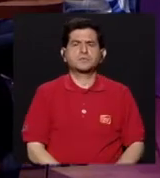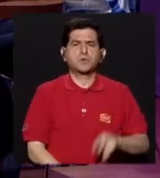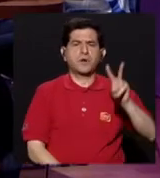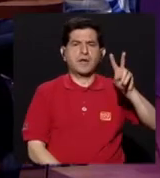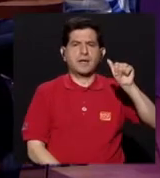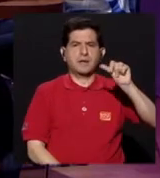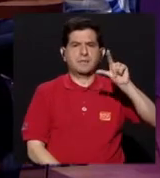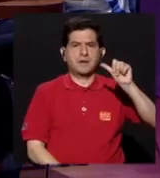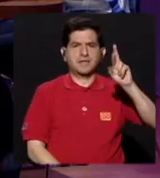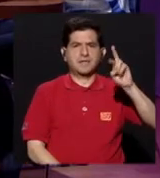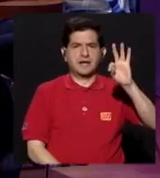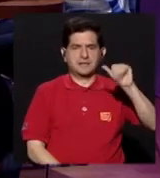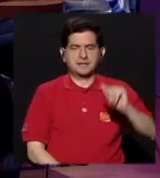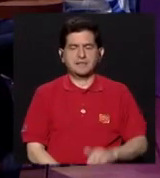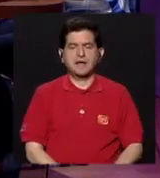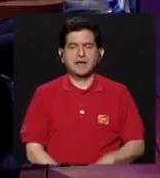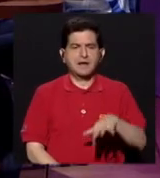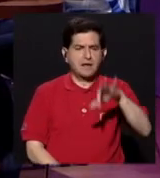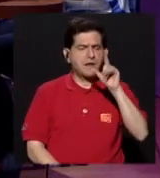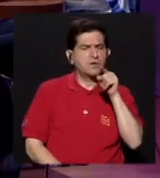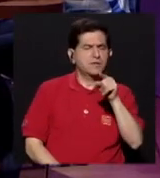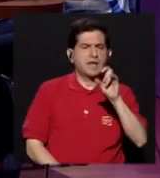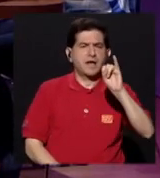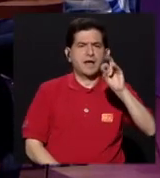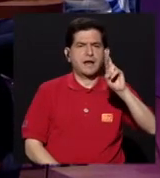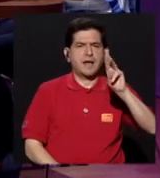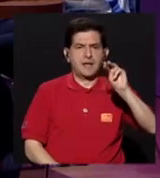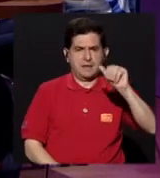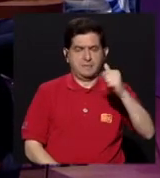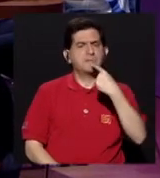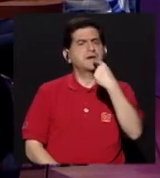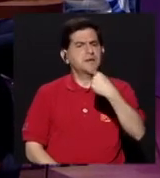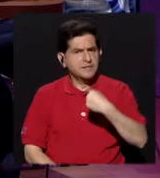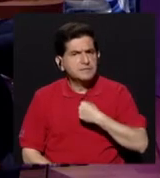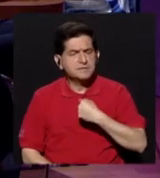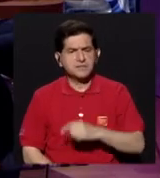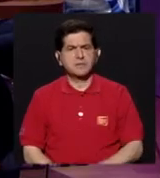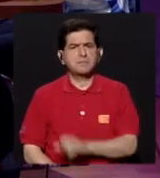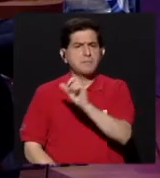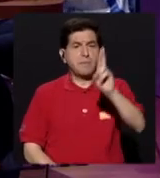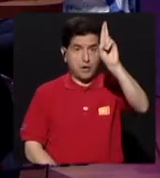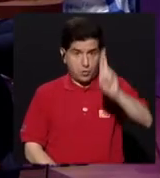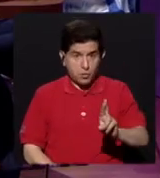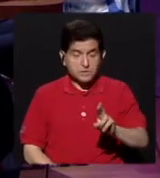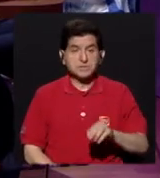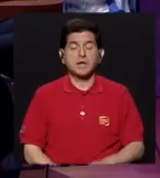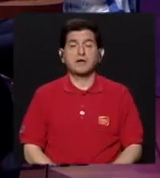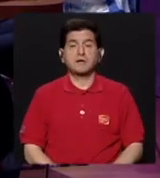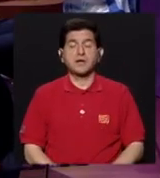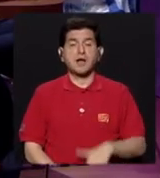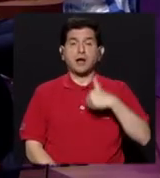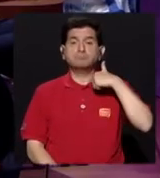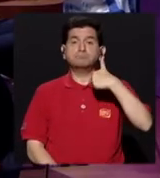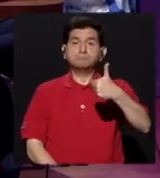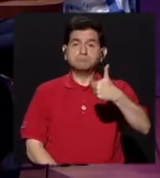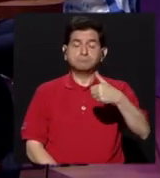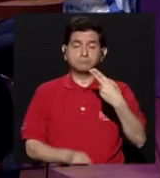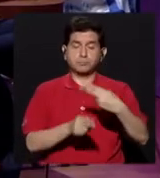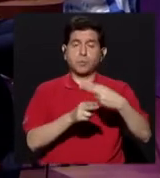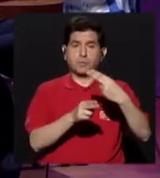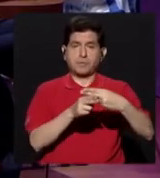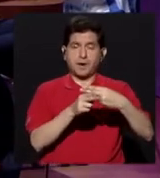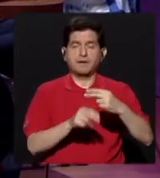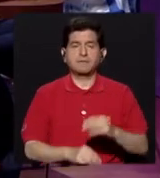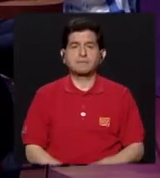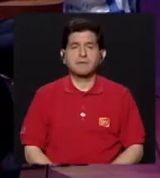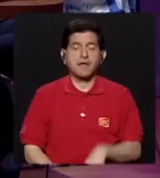me reencontré con Irma, y Irma me comentó que casualmente Costa Rica había sido, había ganado esta postulación.